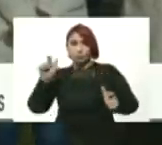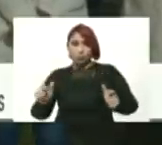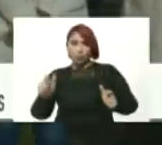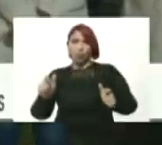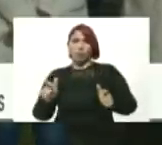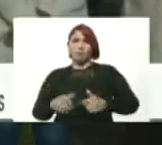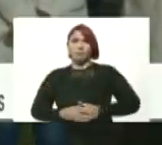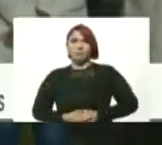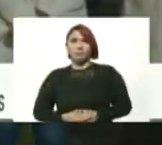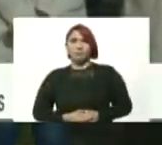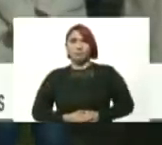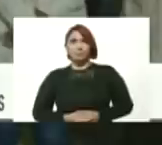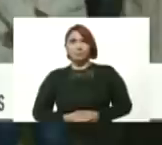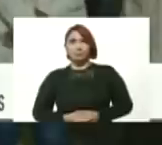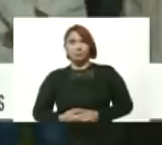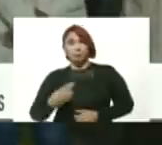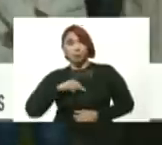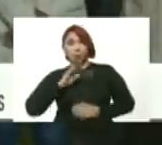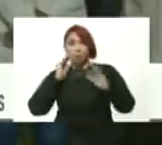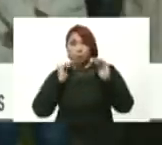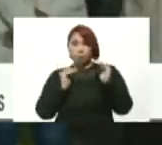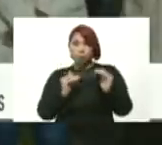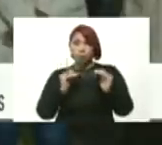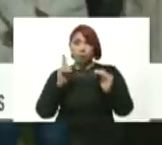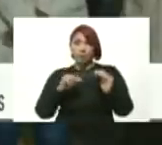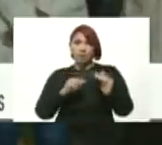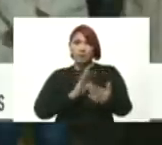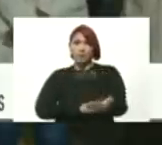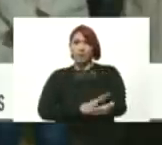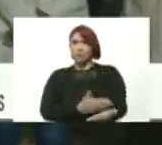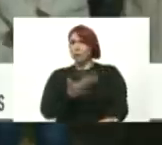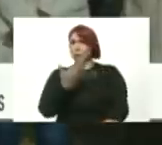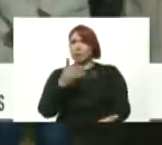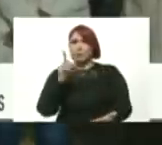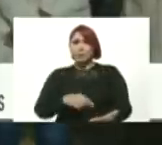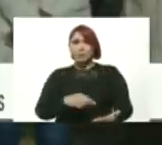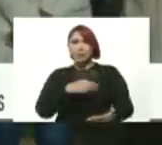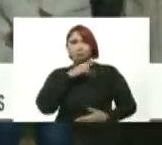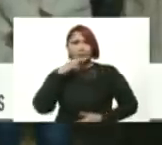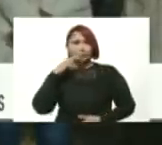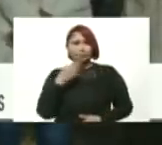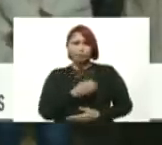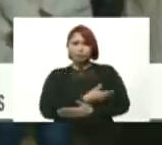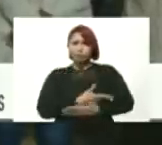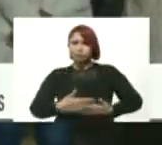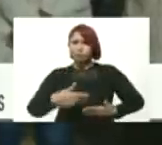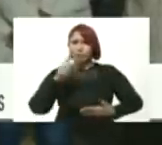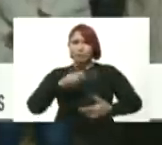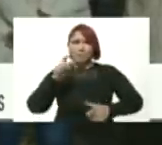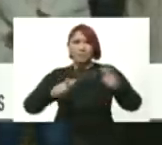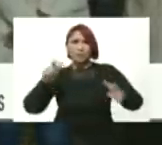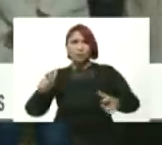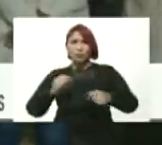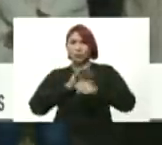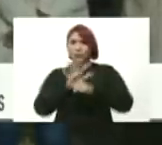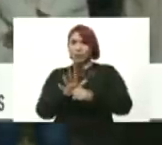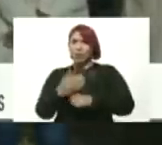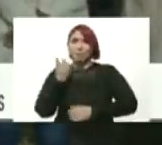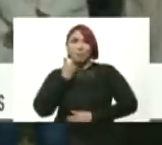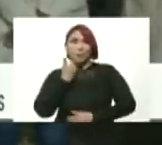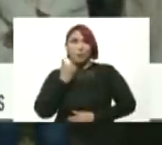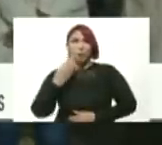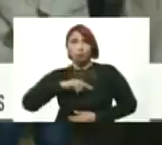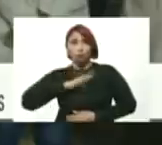ido hemos atendido a hipertensos diabéticos encamados personas con casos de kobe donde más lo hemos